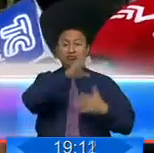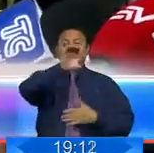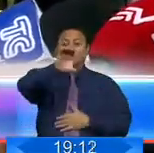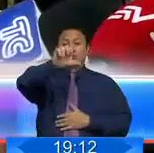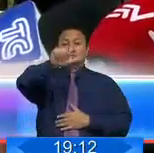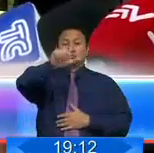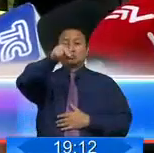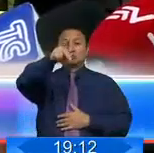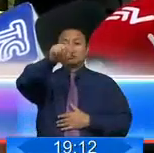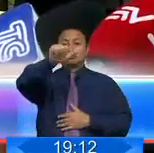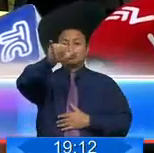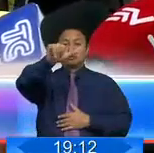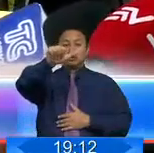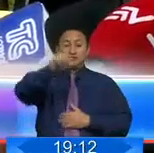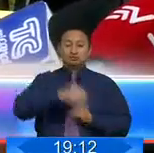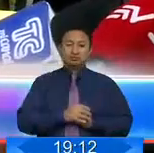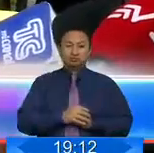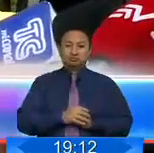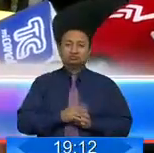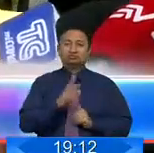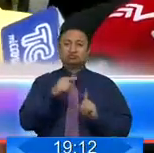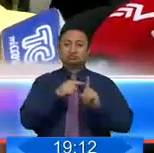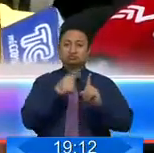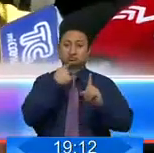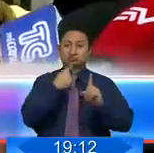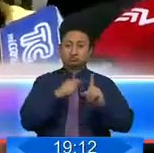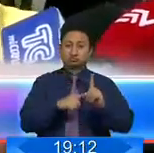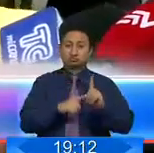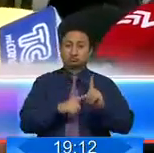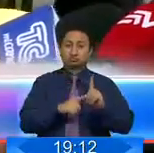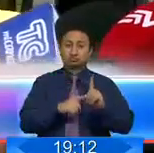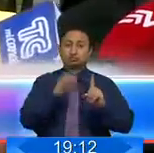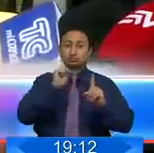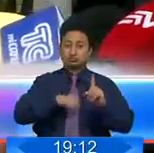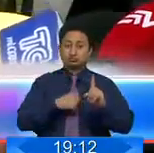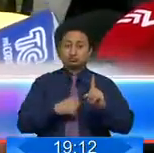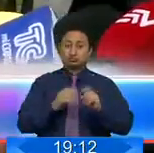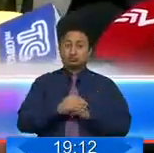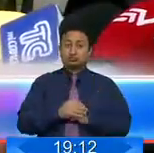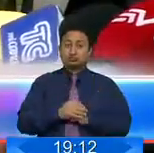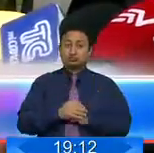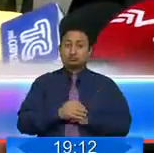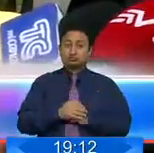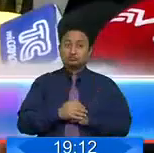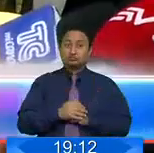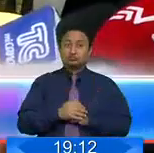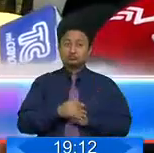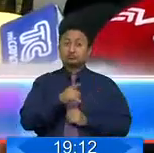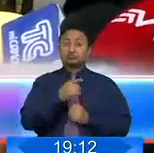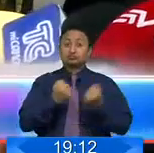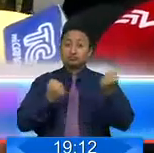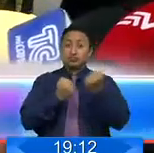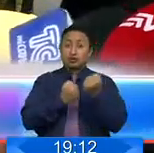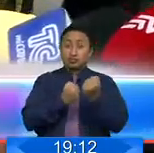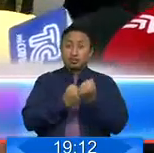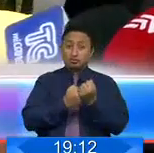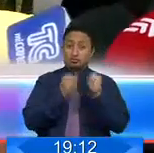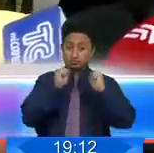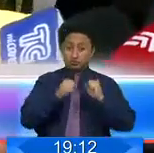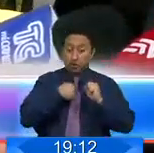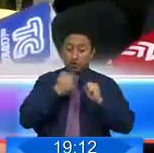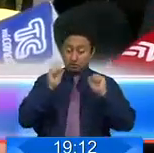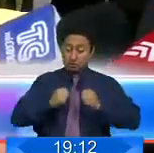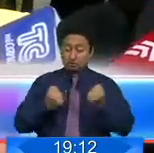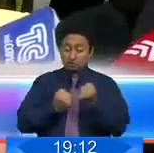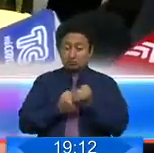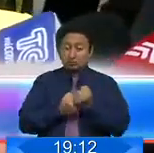él ha manifestado su interés de seguir con la cooperación eficaz y